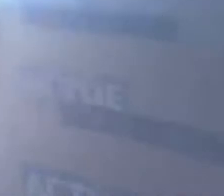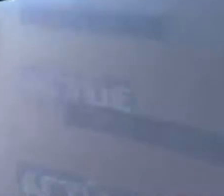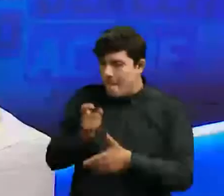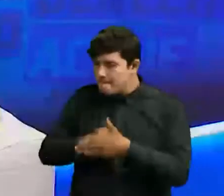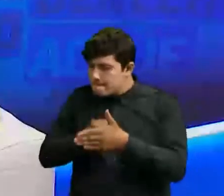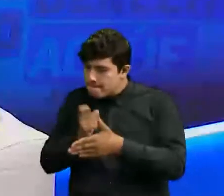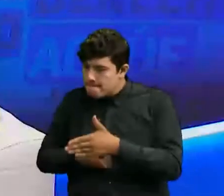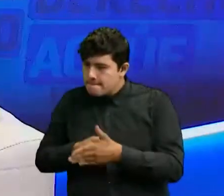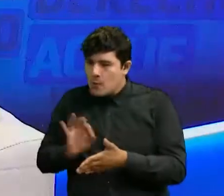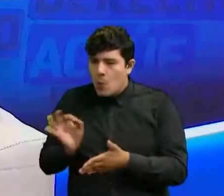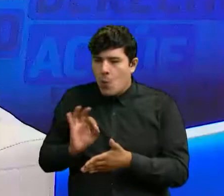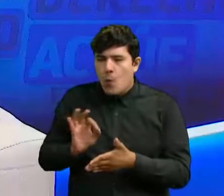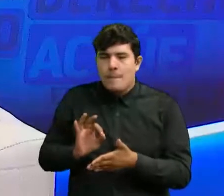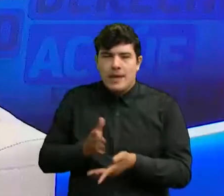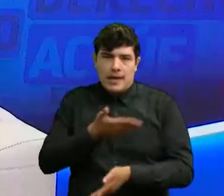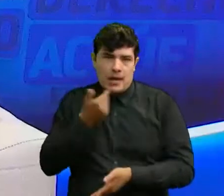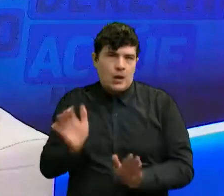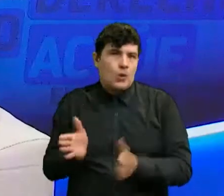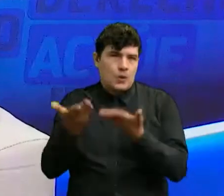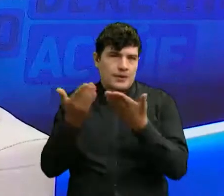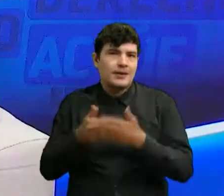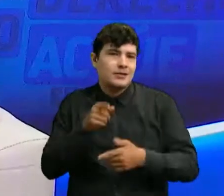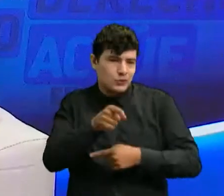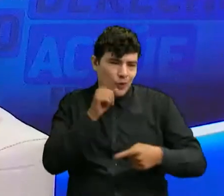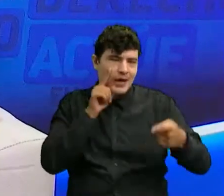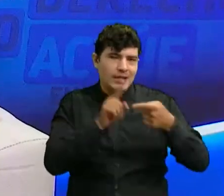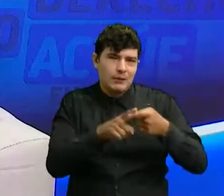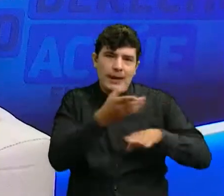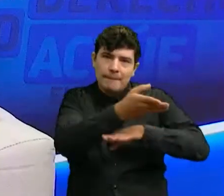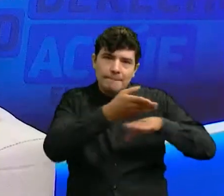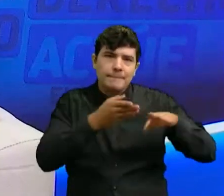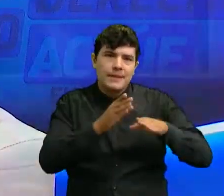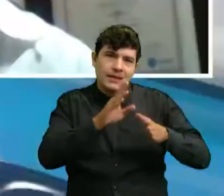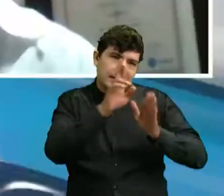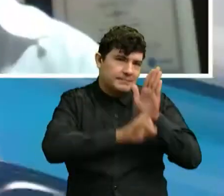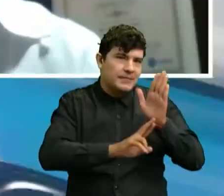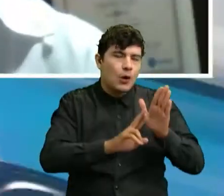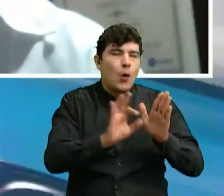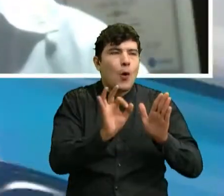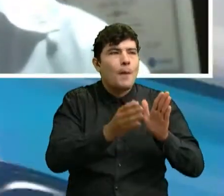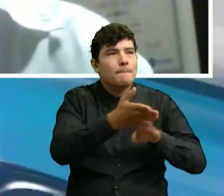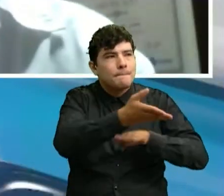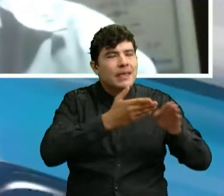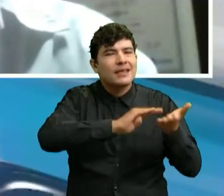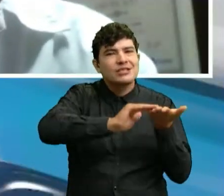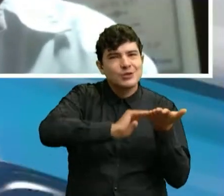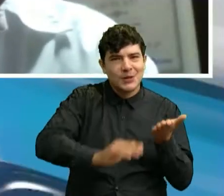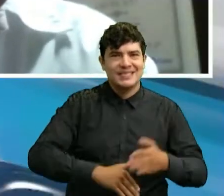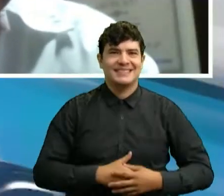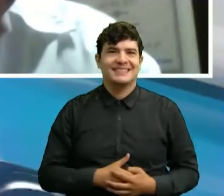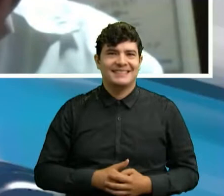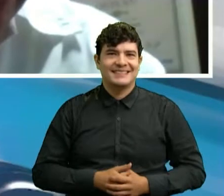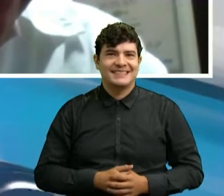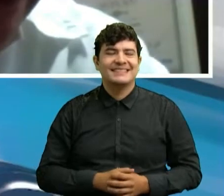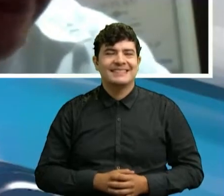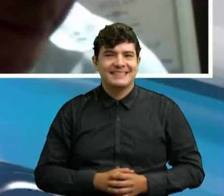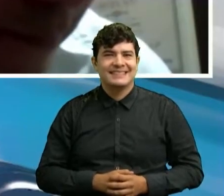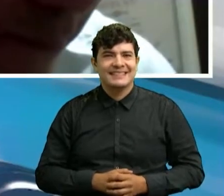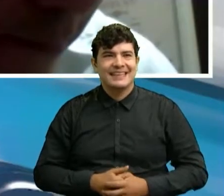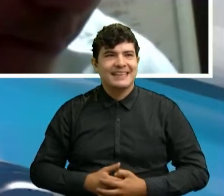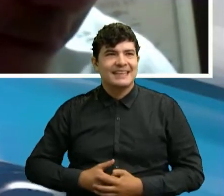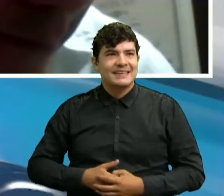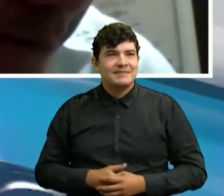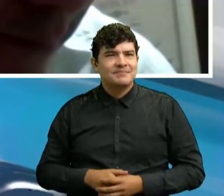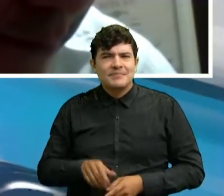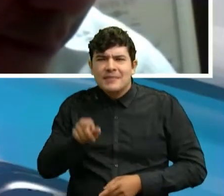Bueno, doctora Marlene. Estamos mirando este recurso de reposición de una manera